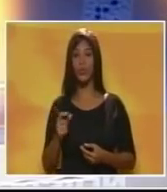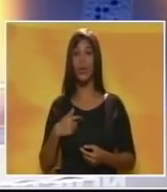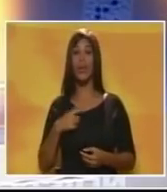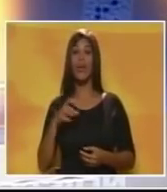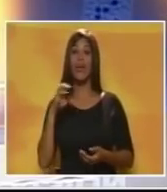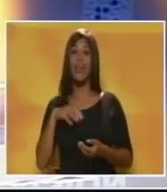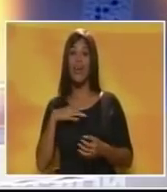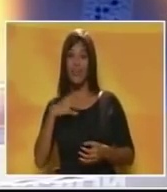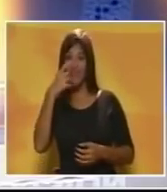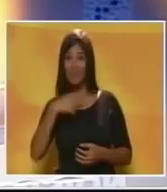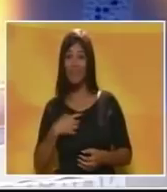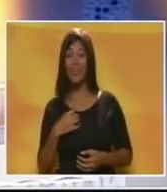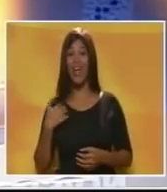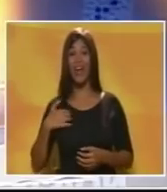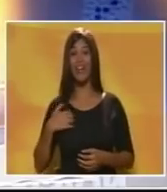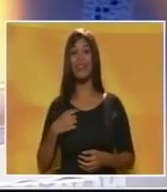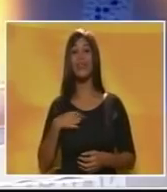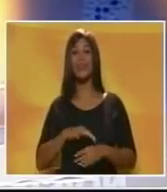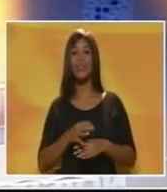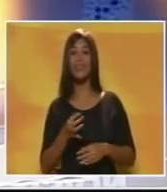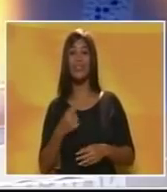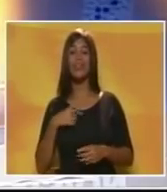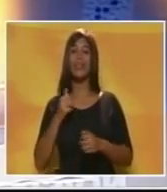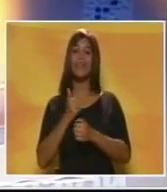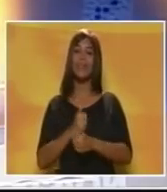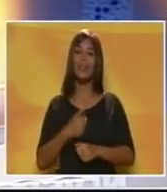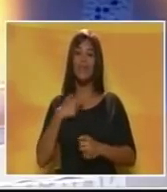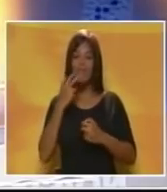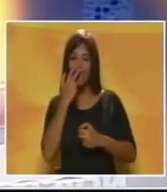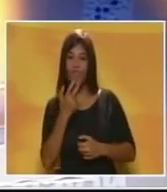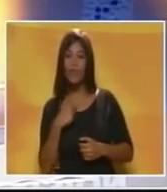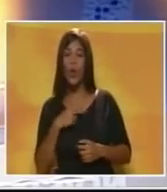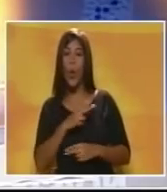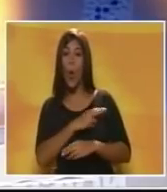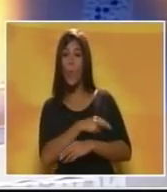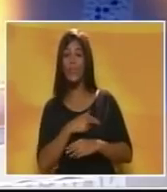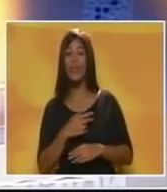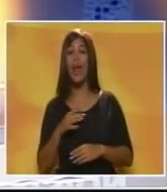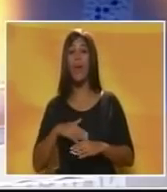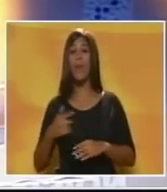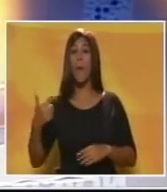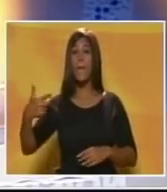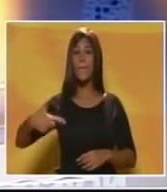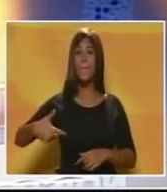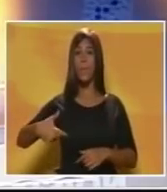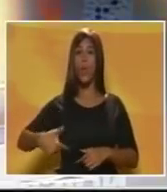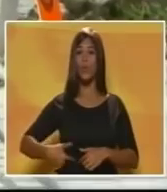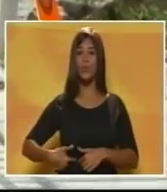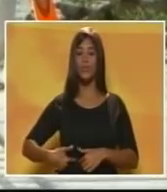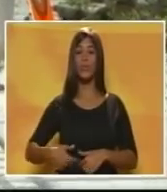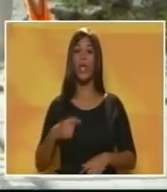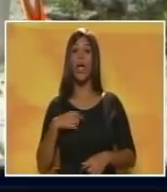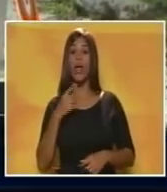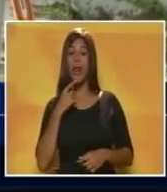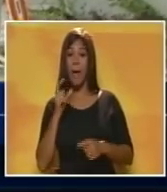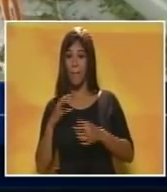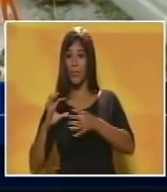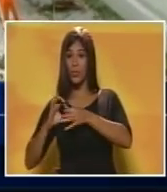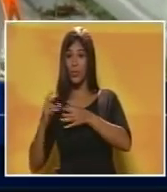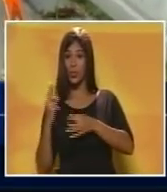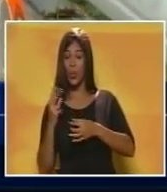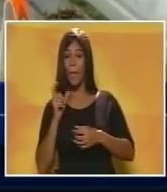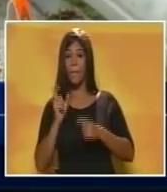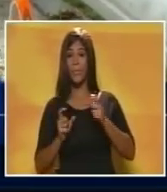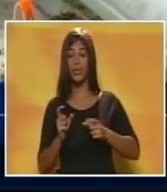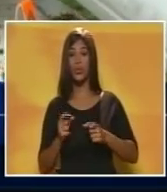diputado argentino es crítico y permanece en terapia intensiva luego de recibir un disparo en el abdomen. Según fuentes oficiales, Olivares y su acompañante,